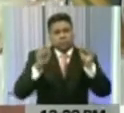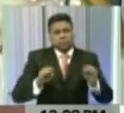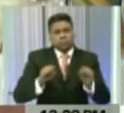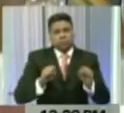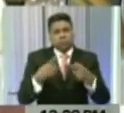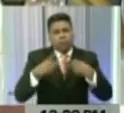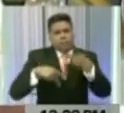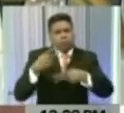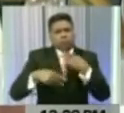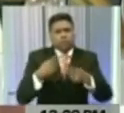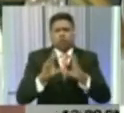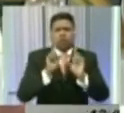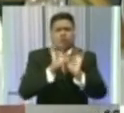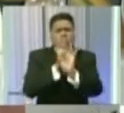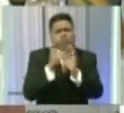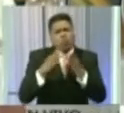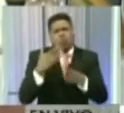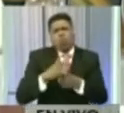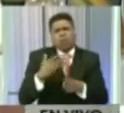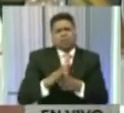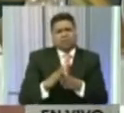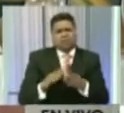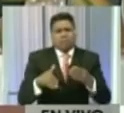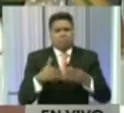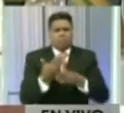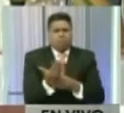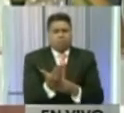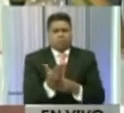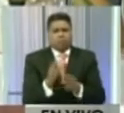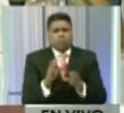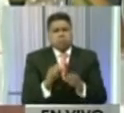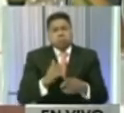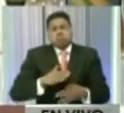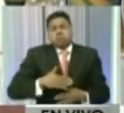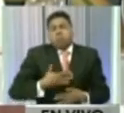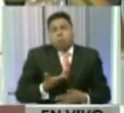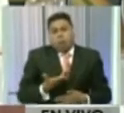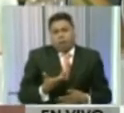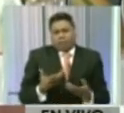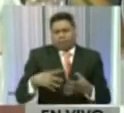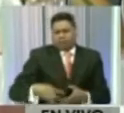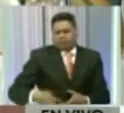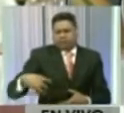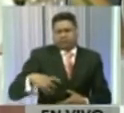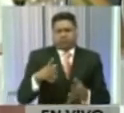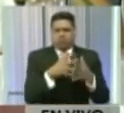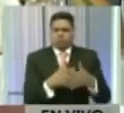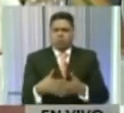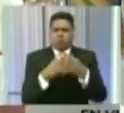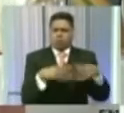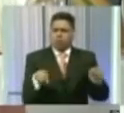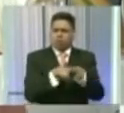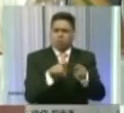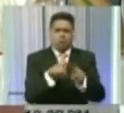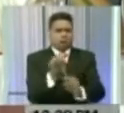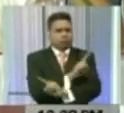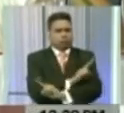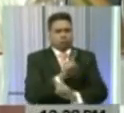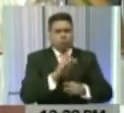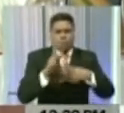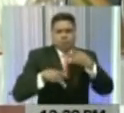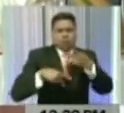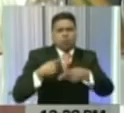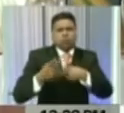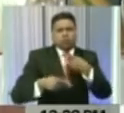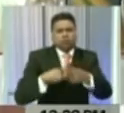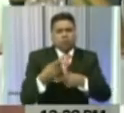Pero no es cualquier modelo económico productivo, porque podría ser productivo neoliberal. Tiene que ser productivo que nos garantice a